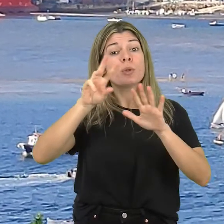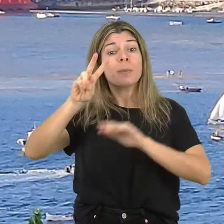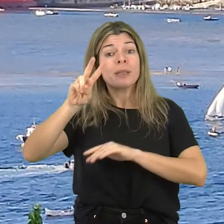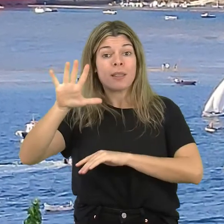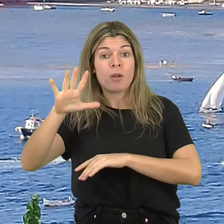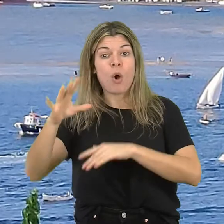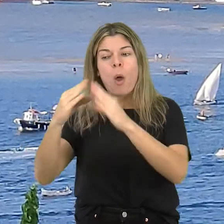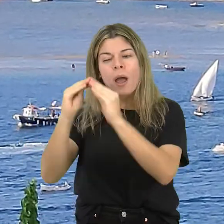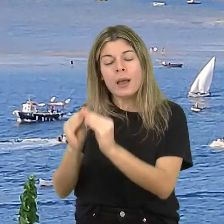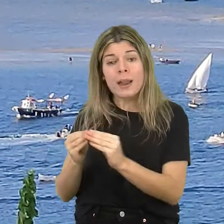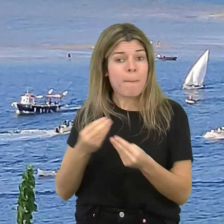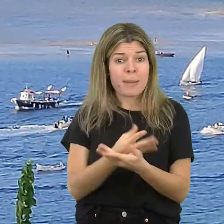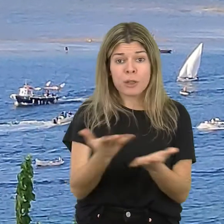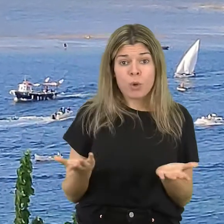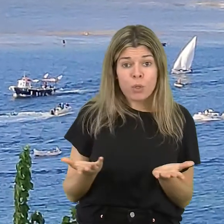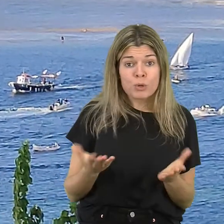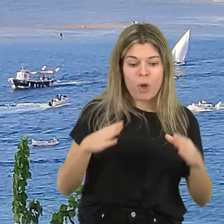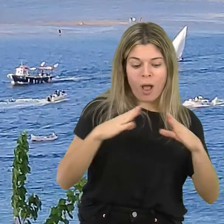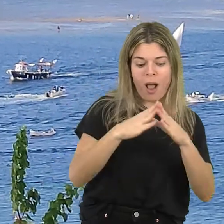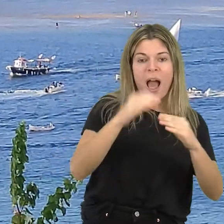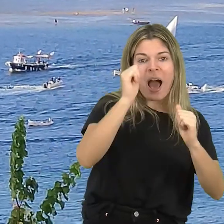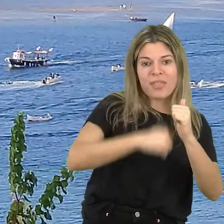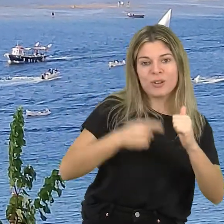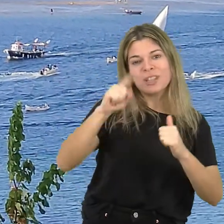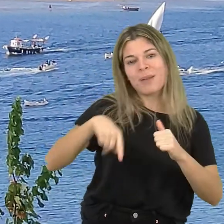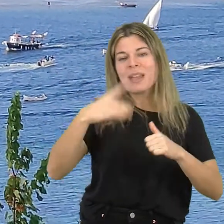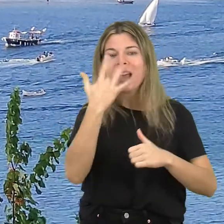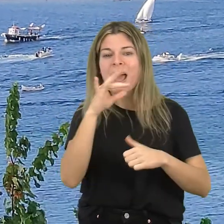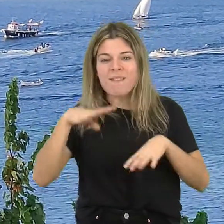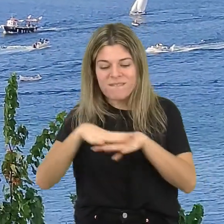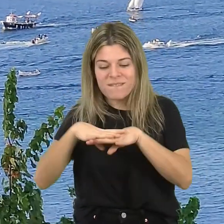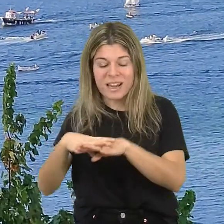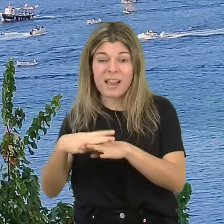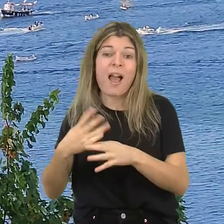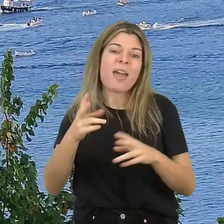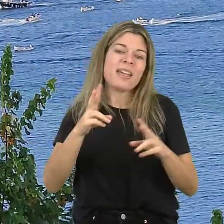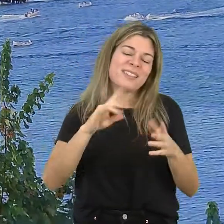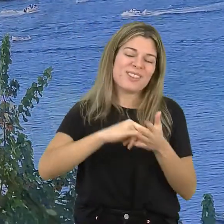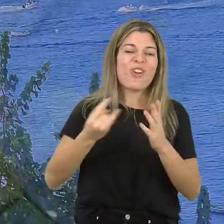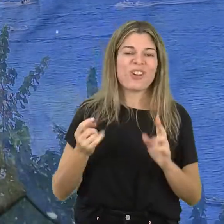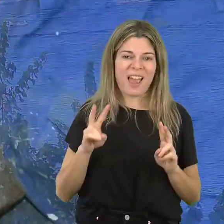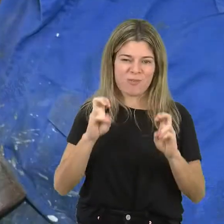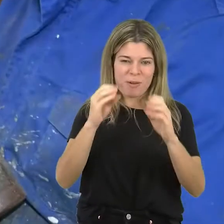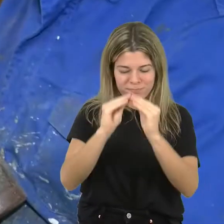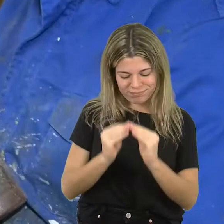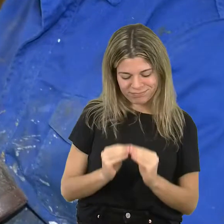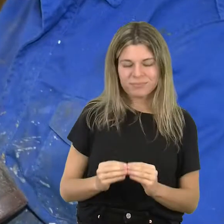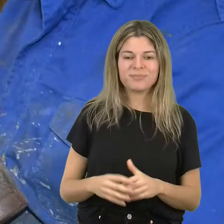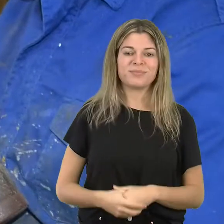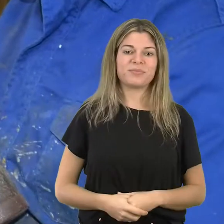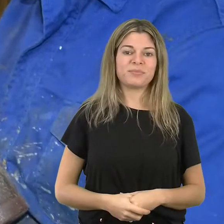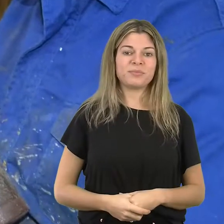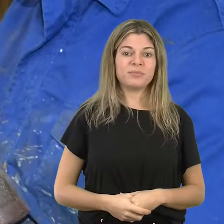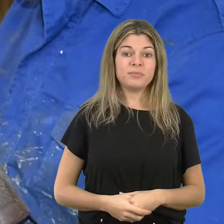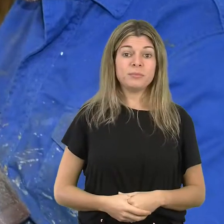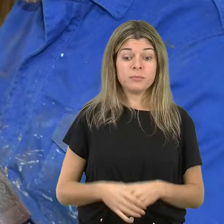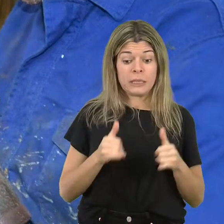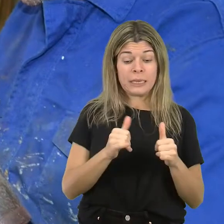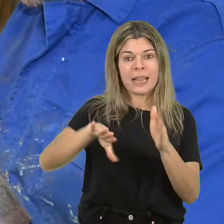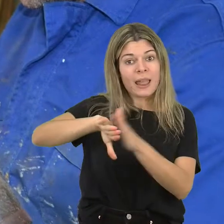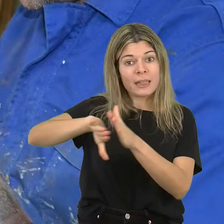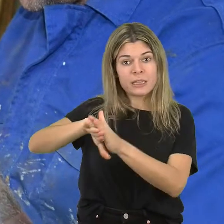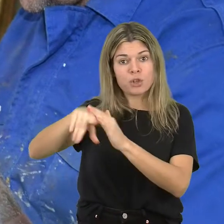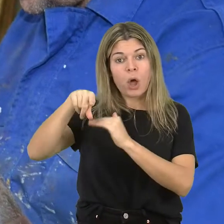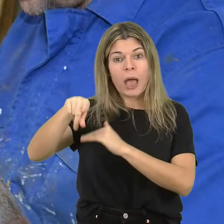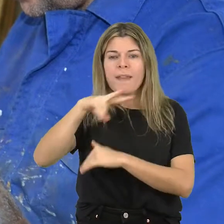que se fabrican para todo el mundo buques de acero y fibra de vidrio con las más novedosas tecnologías. En el lado derecho